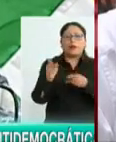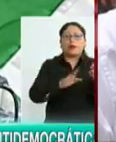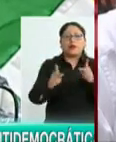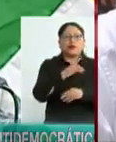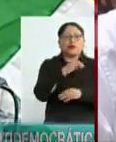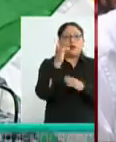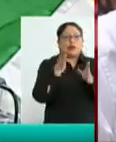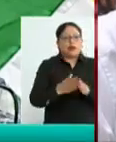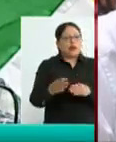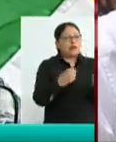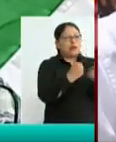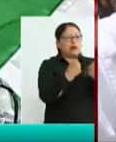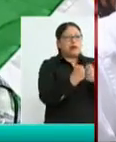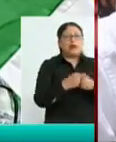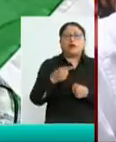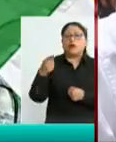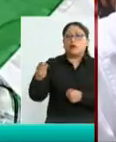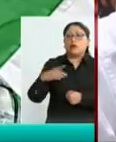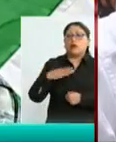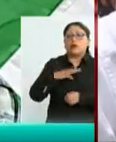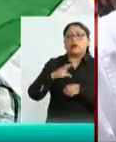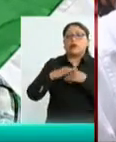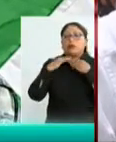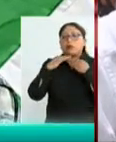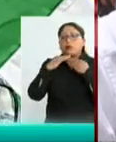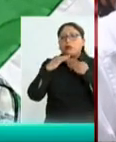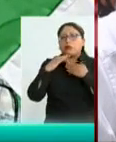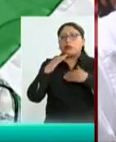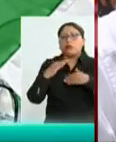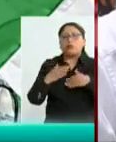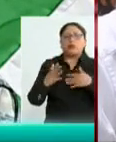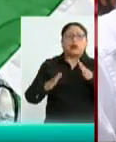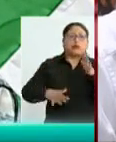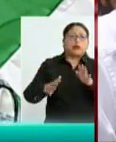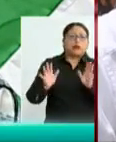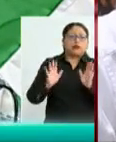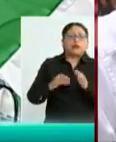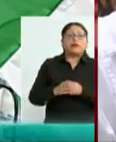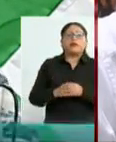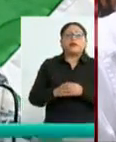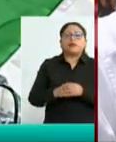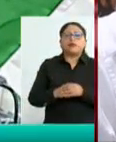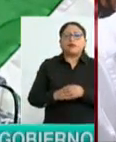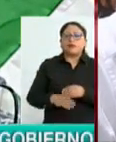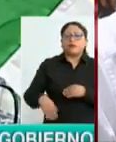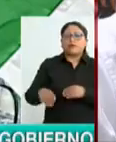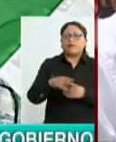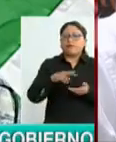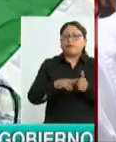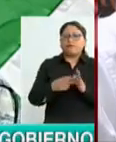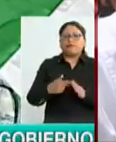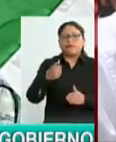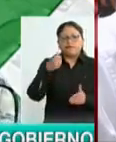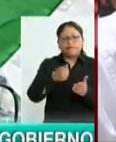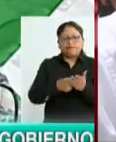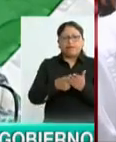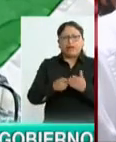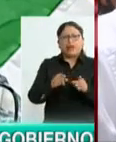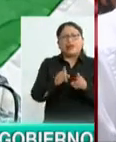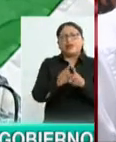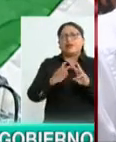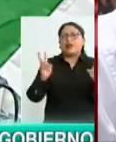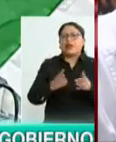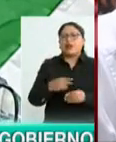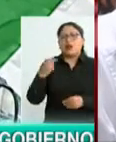en la que llama al último round, en la que llama a sacar la última carta que dice que se está jugando, porque